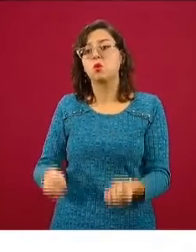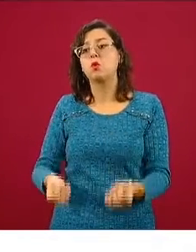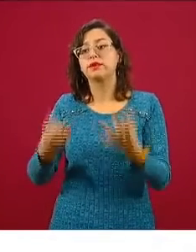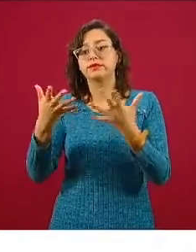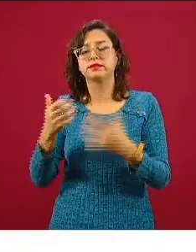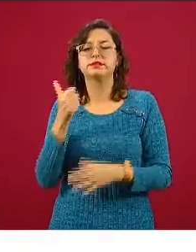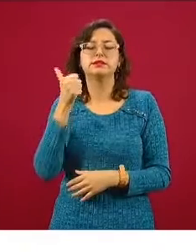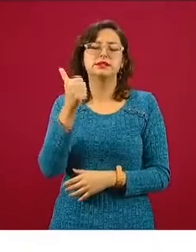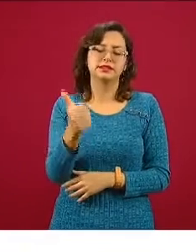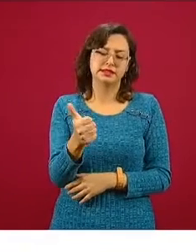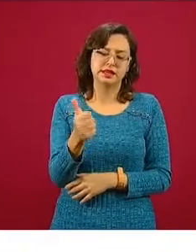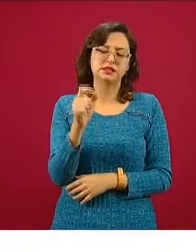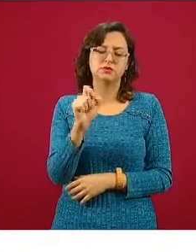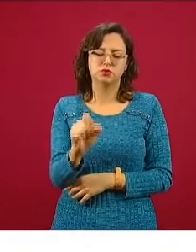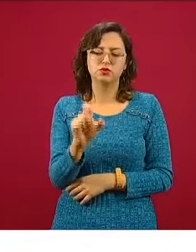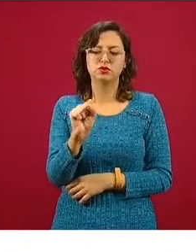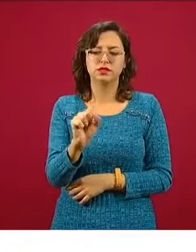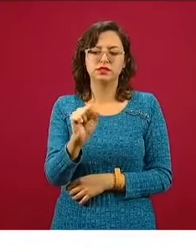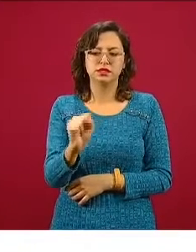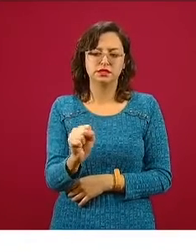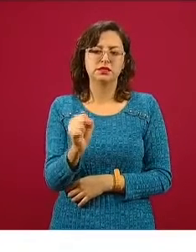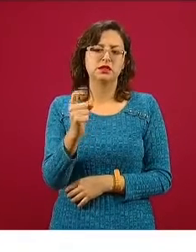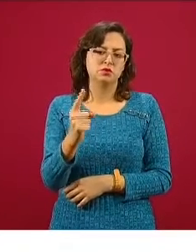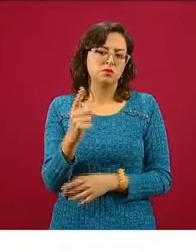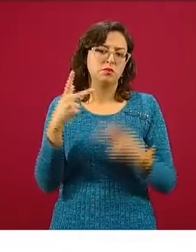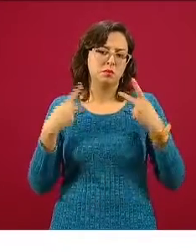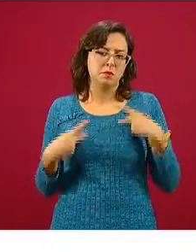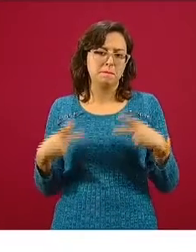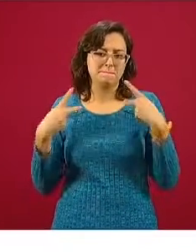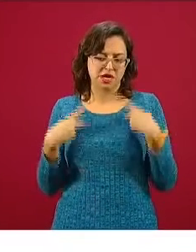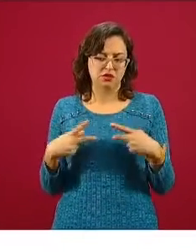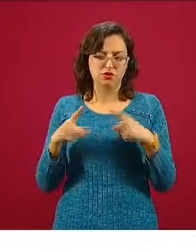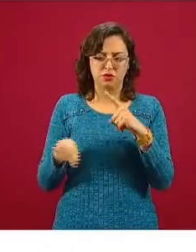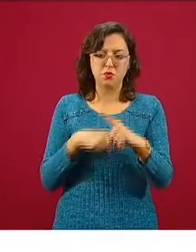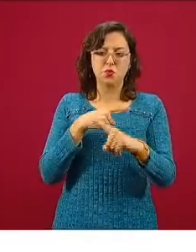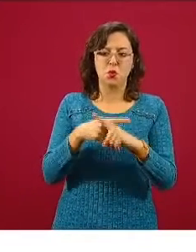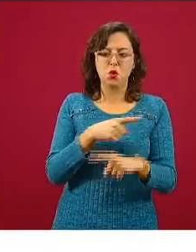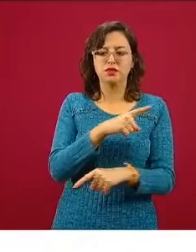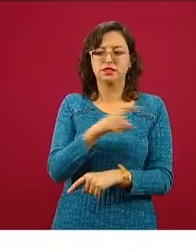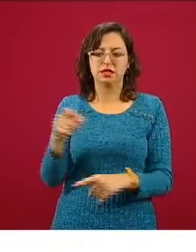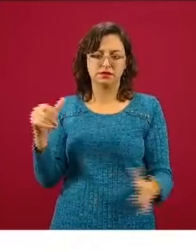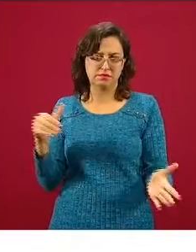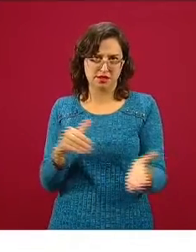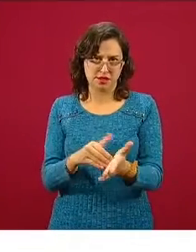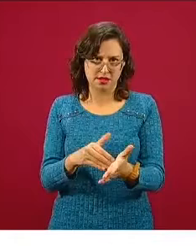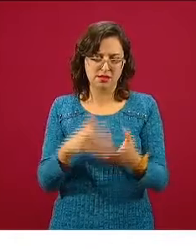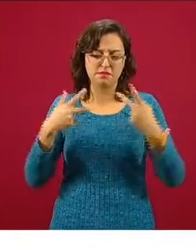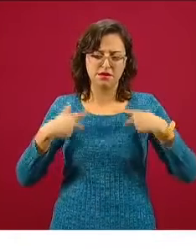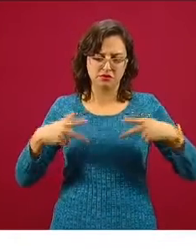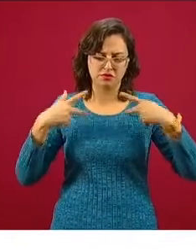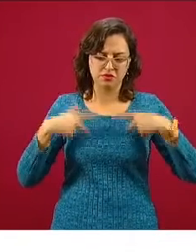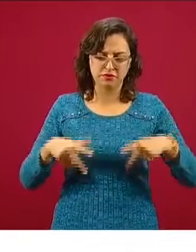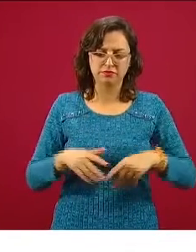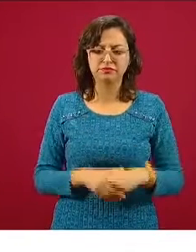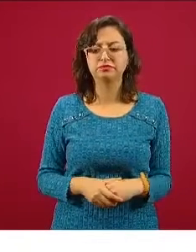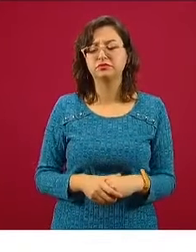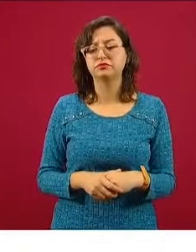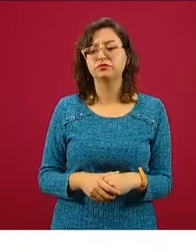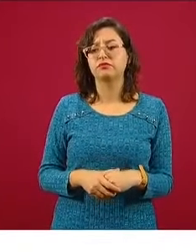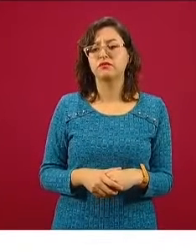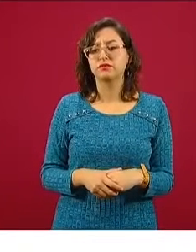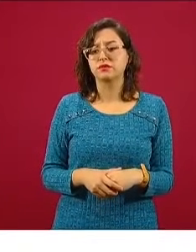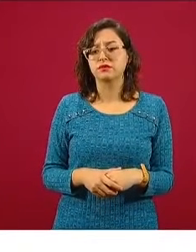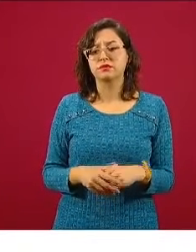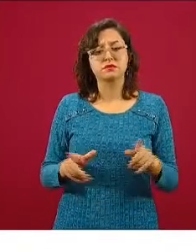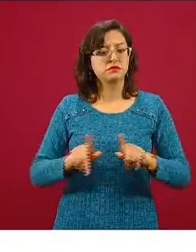100,000 habitantes, 6.6 por cada 100,000 habitantes. Y se distribuye de una manera heterogénea en